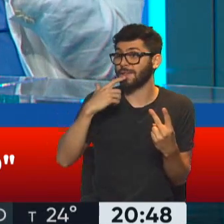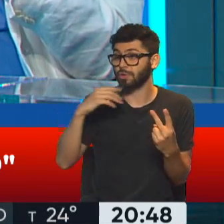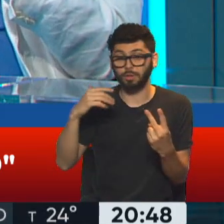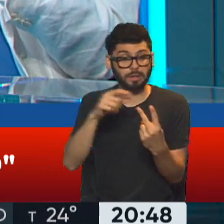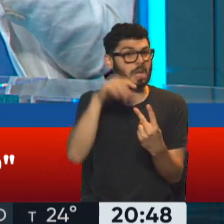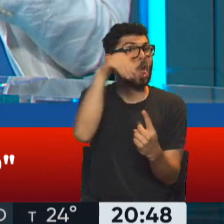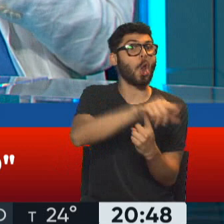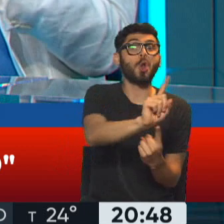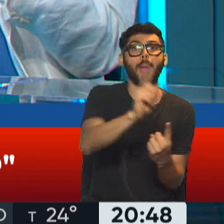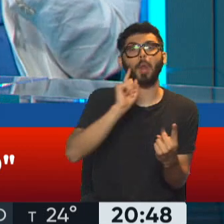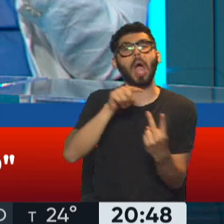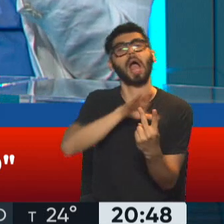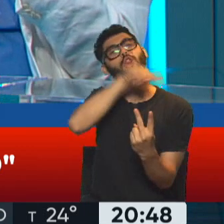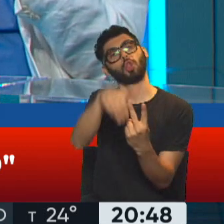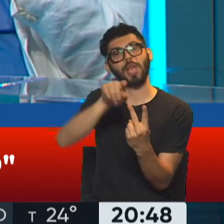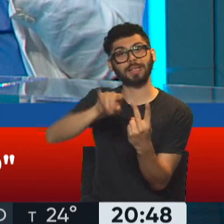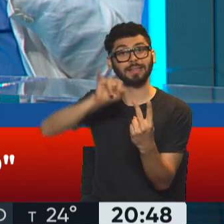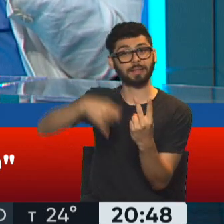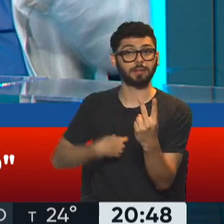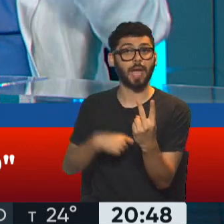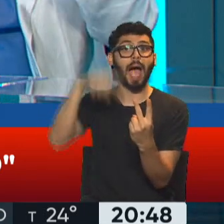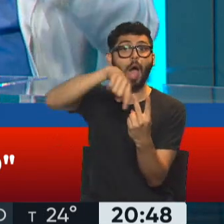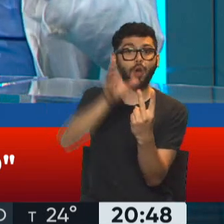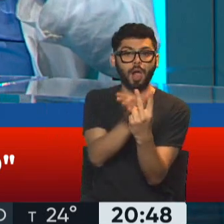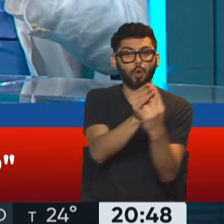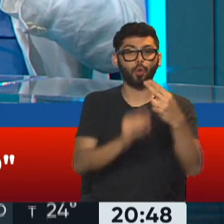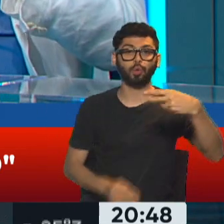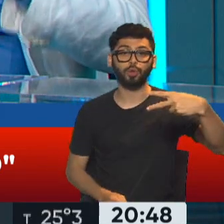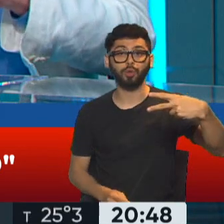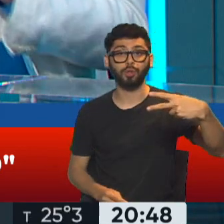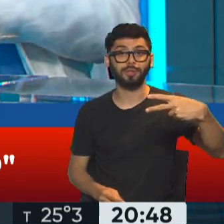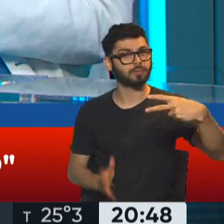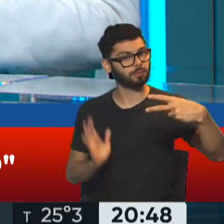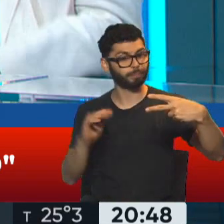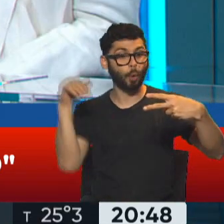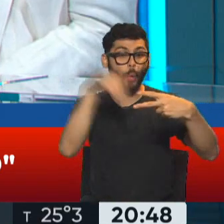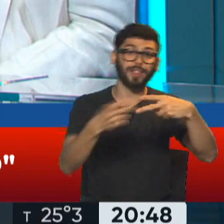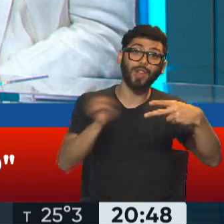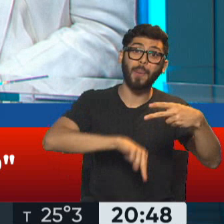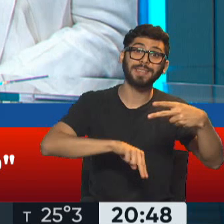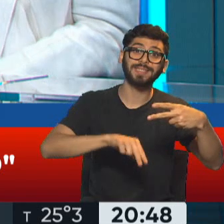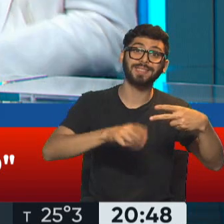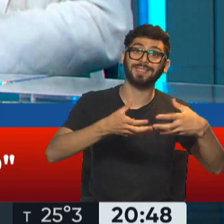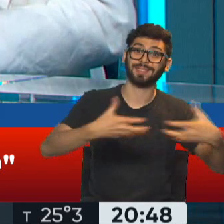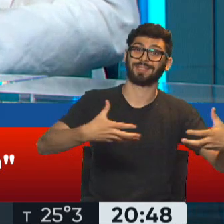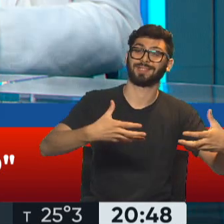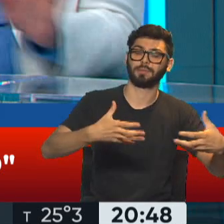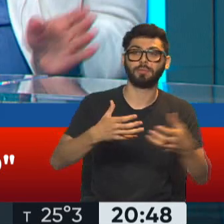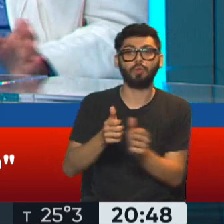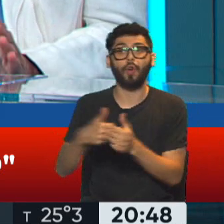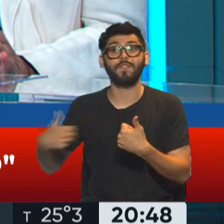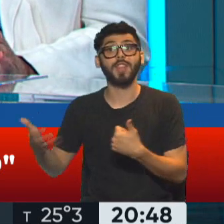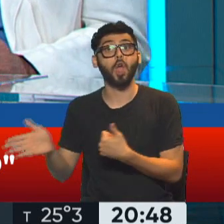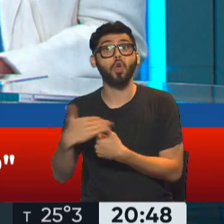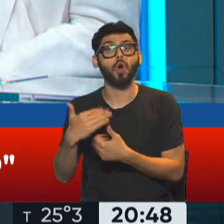votado a Santilli. Ahora Manes está en la lista, entonces lo vuelve a votar. Mientras que el Frente de Todos evitó